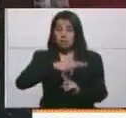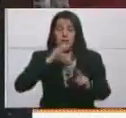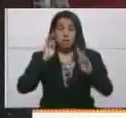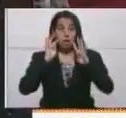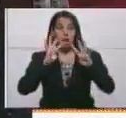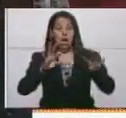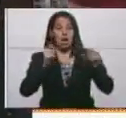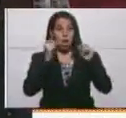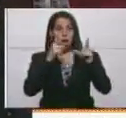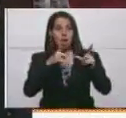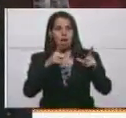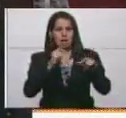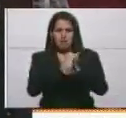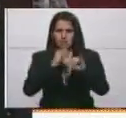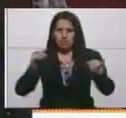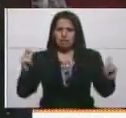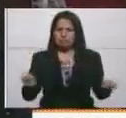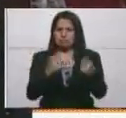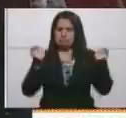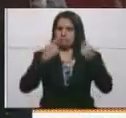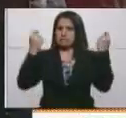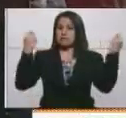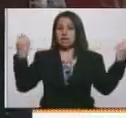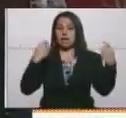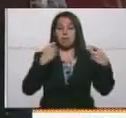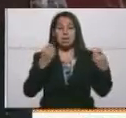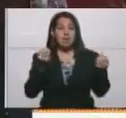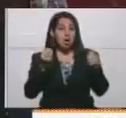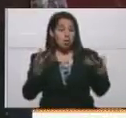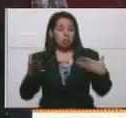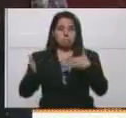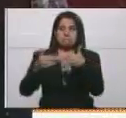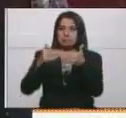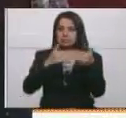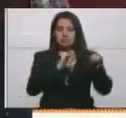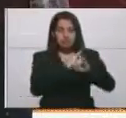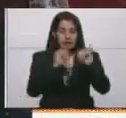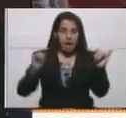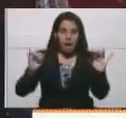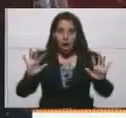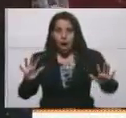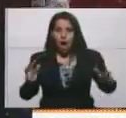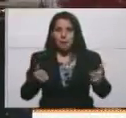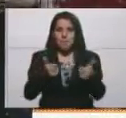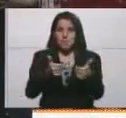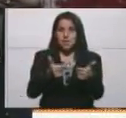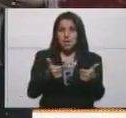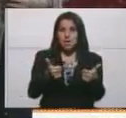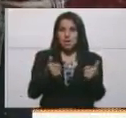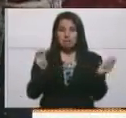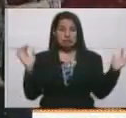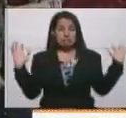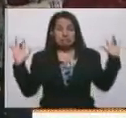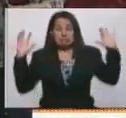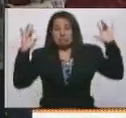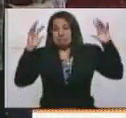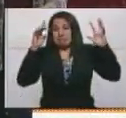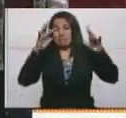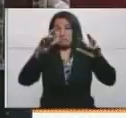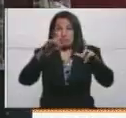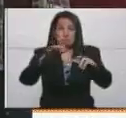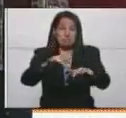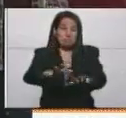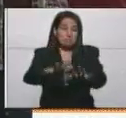impresionante los cierres de campaña en todo el país, ha sido impresionante el desborde de este